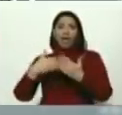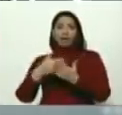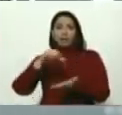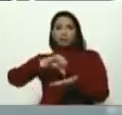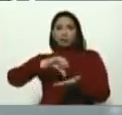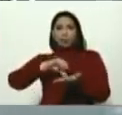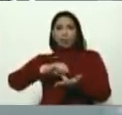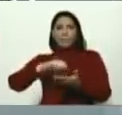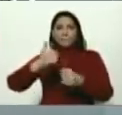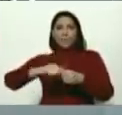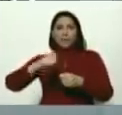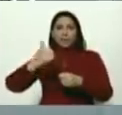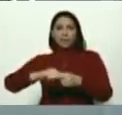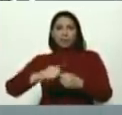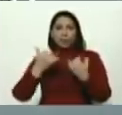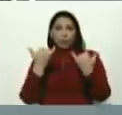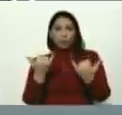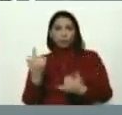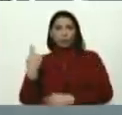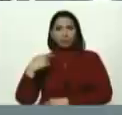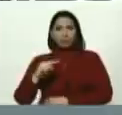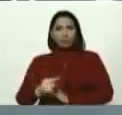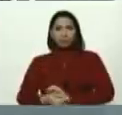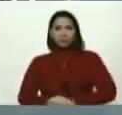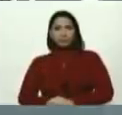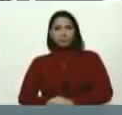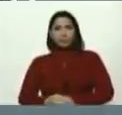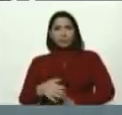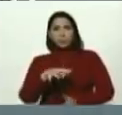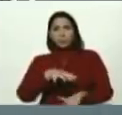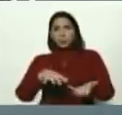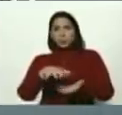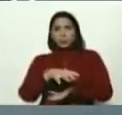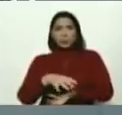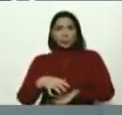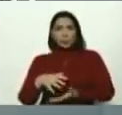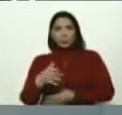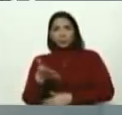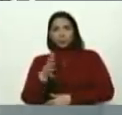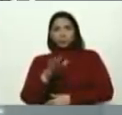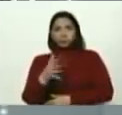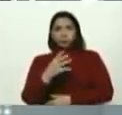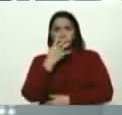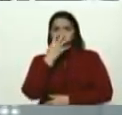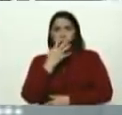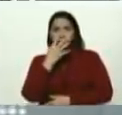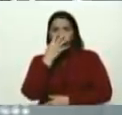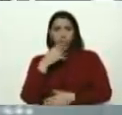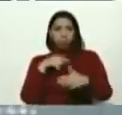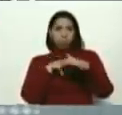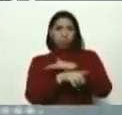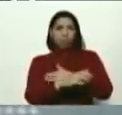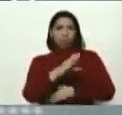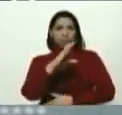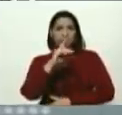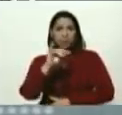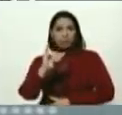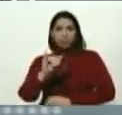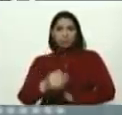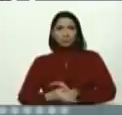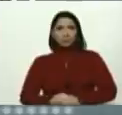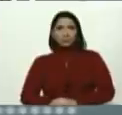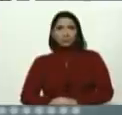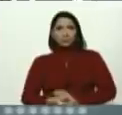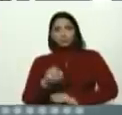Maracaibo. Actualmente tiene insuficiencia respiratoria leve y está ingresado en un CDI recibiendo